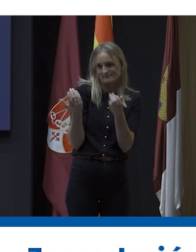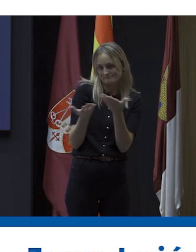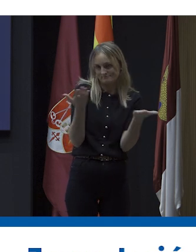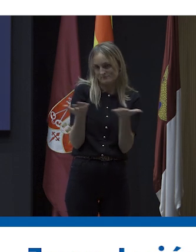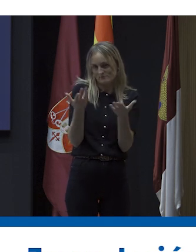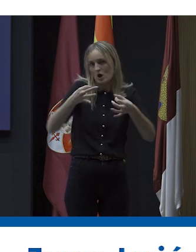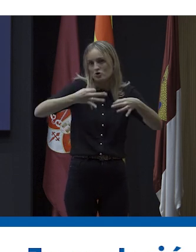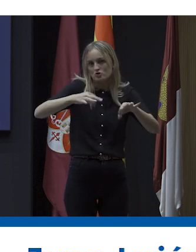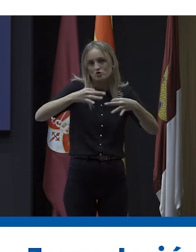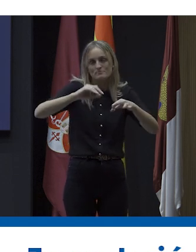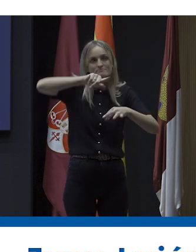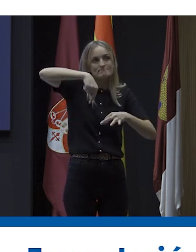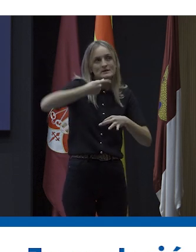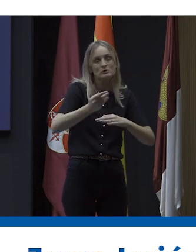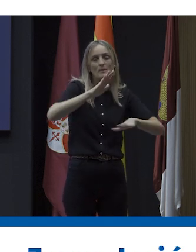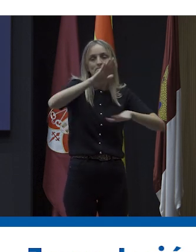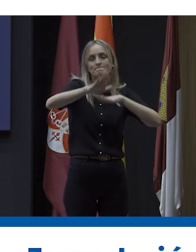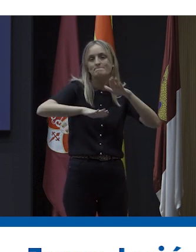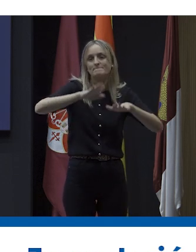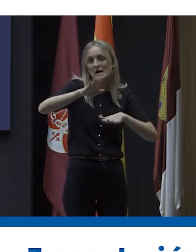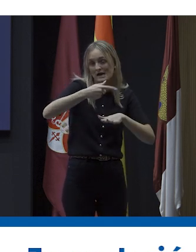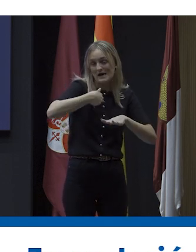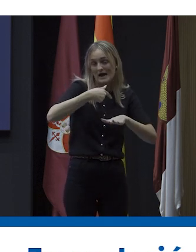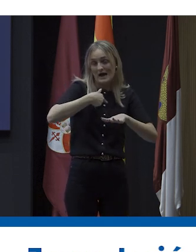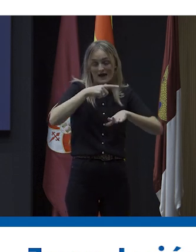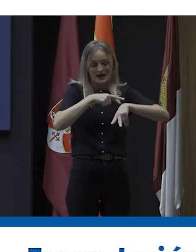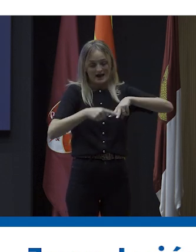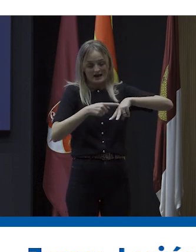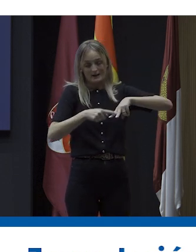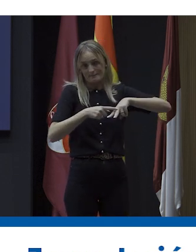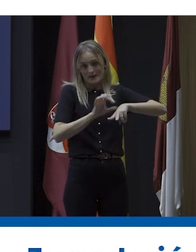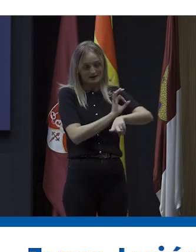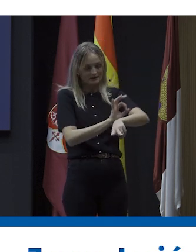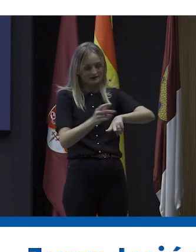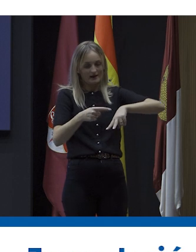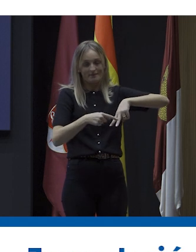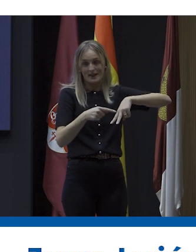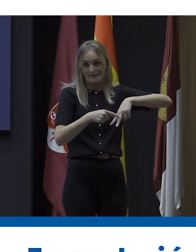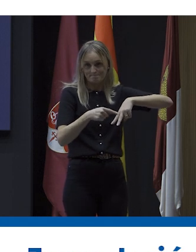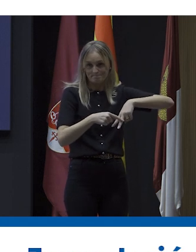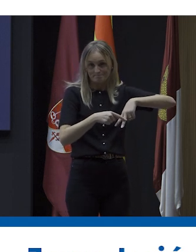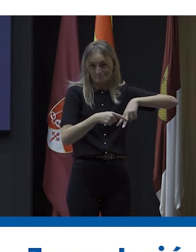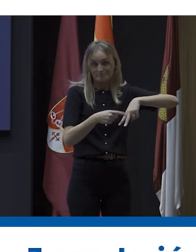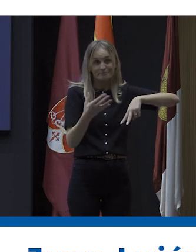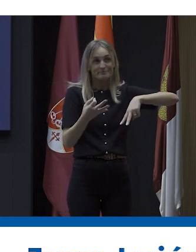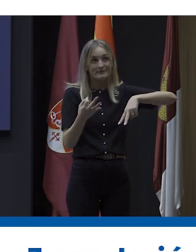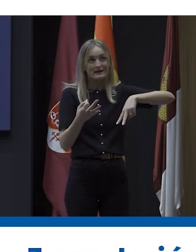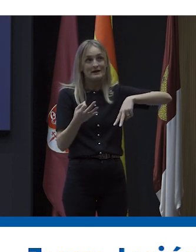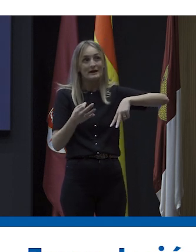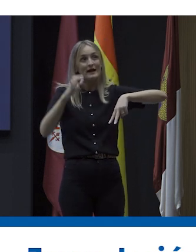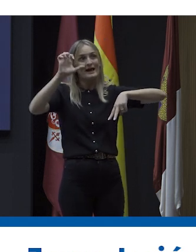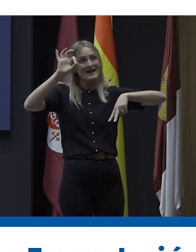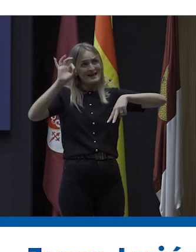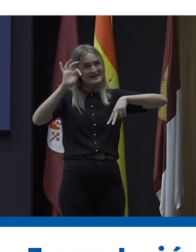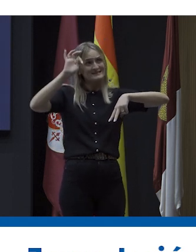aplicando en donde él trabajaba, que eran las arterias de las piernas, en su caso inicialmente tratando estenosis, una